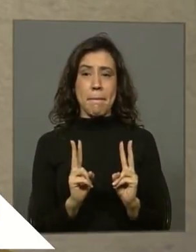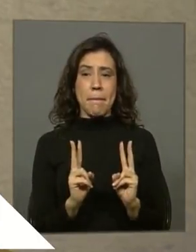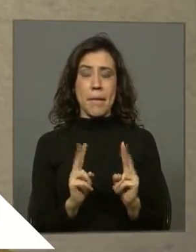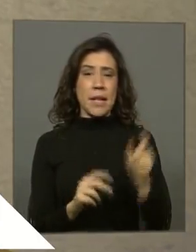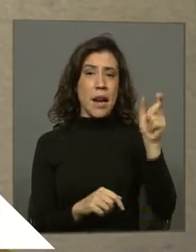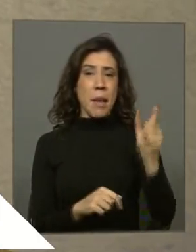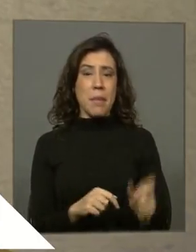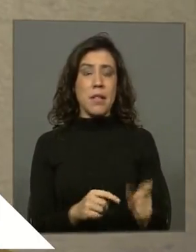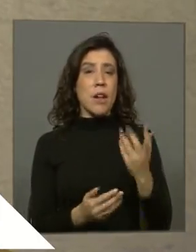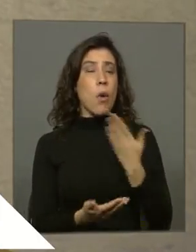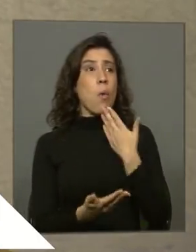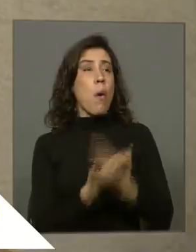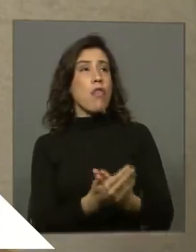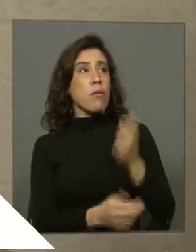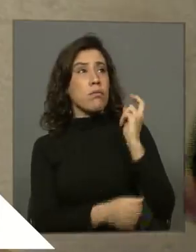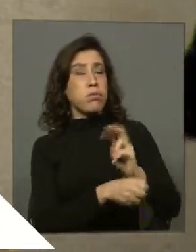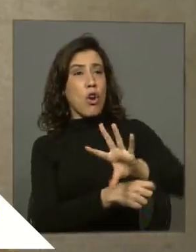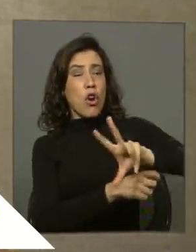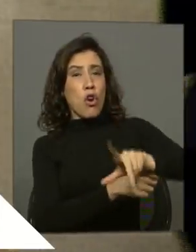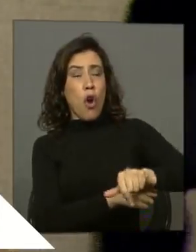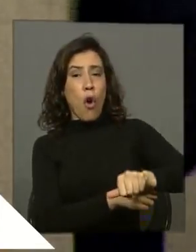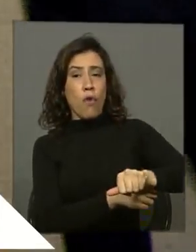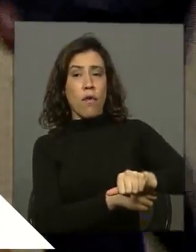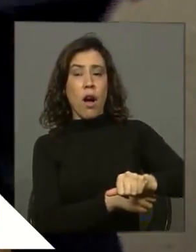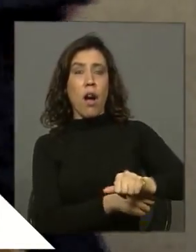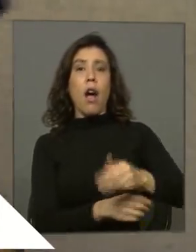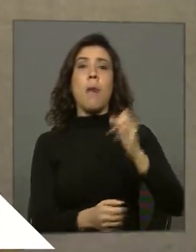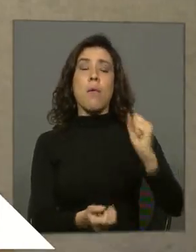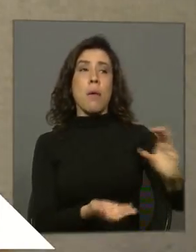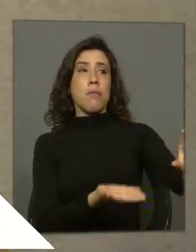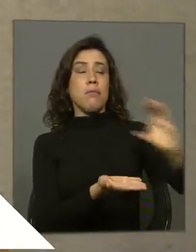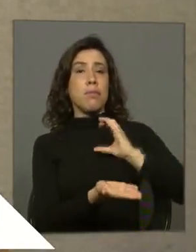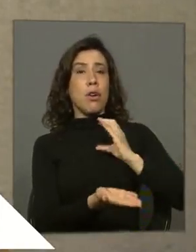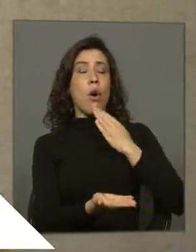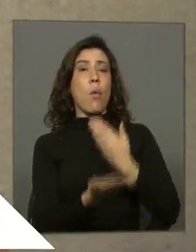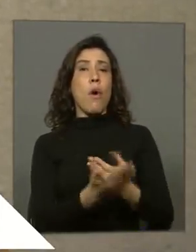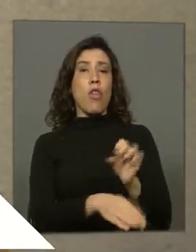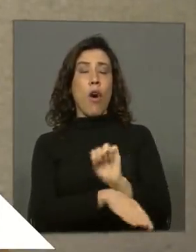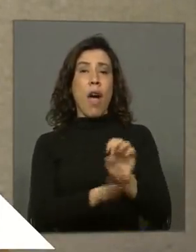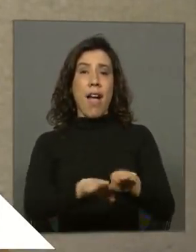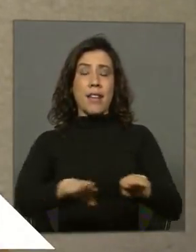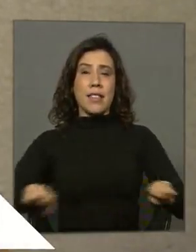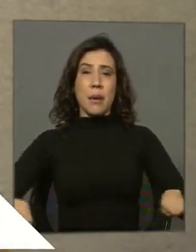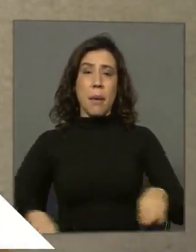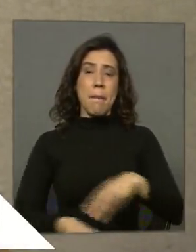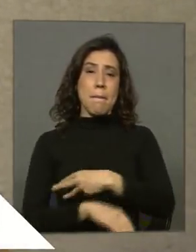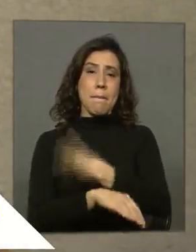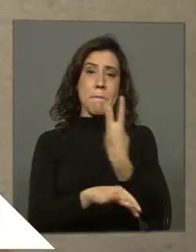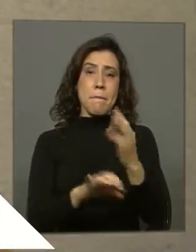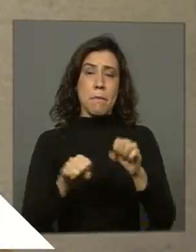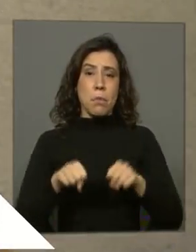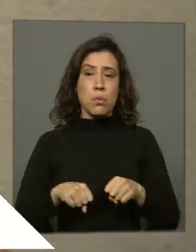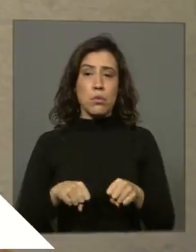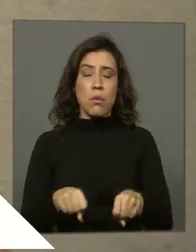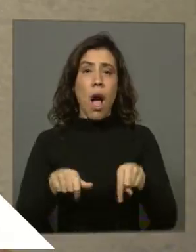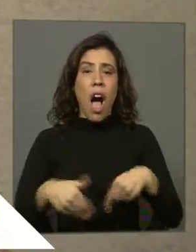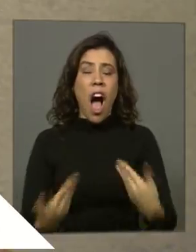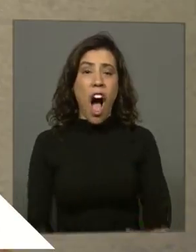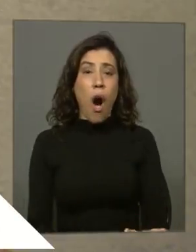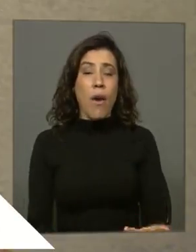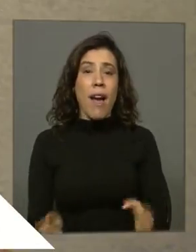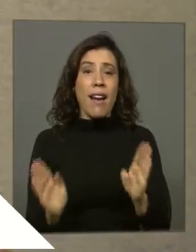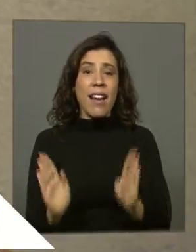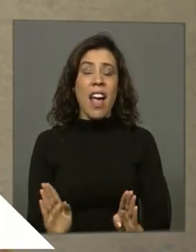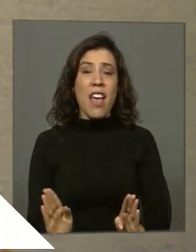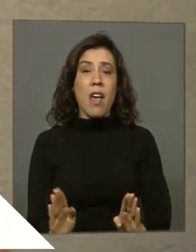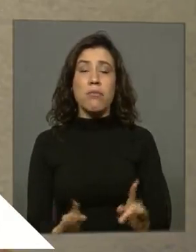aquella persona que sufre el robo vaya a la justicia y se vea indemnizada en el caso de un estacionamiento de un mon o de un submercado va a quedar hoy día en la práctica